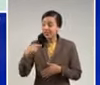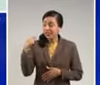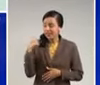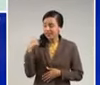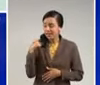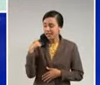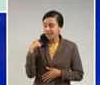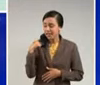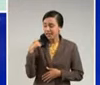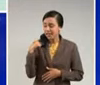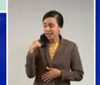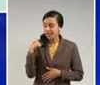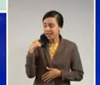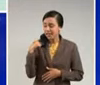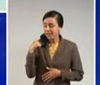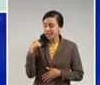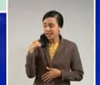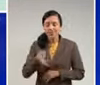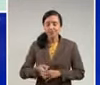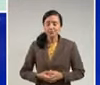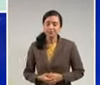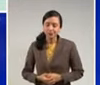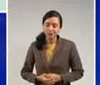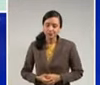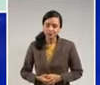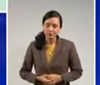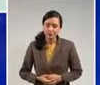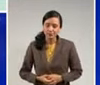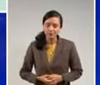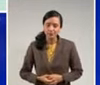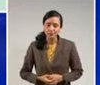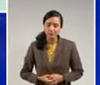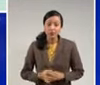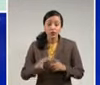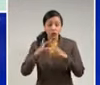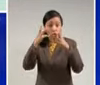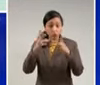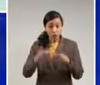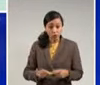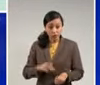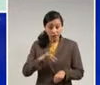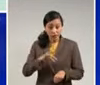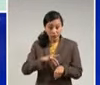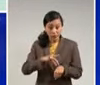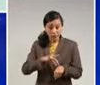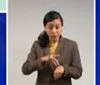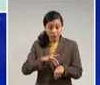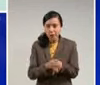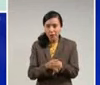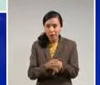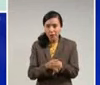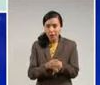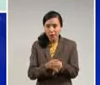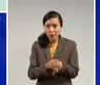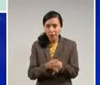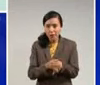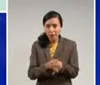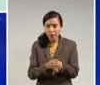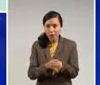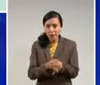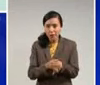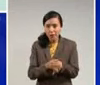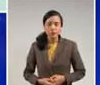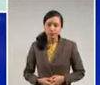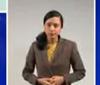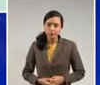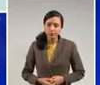ayer, que eso hace que el número de activos siga disminuyendo. Se acumulan así, con